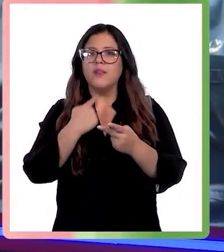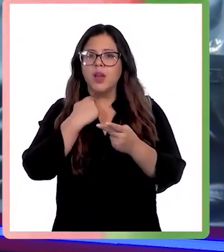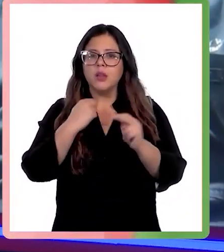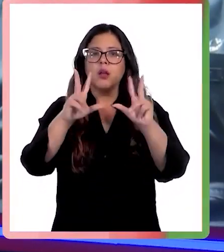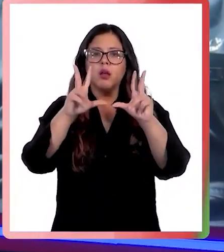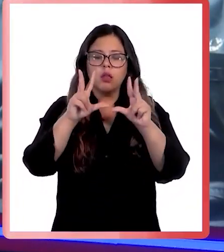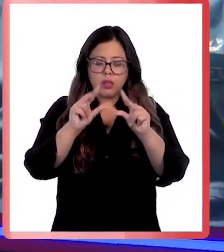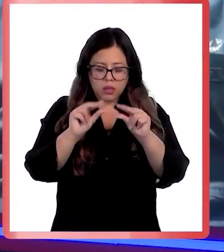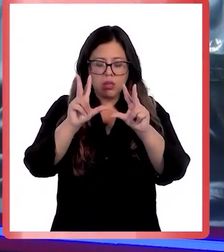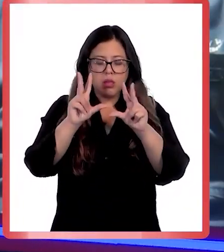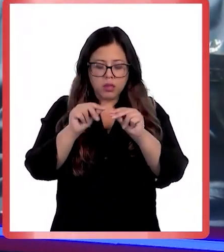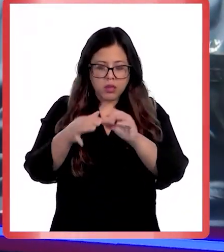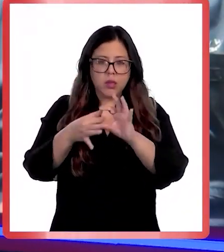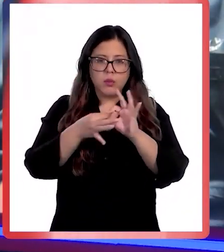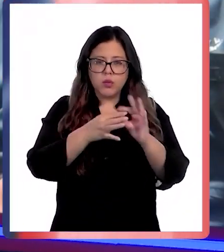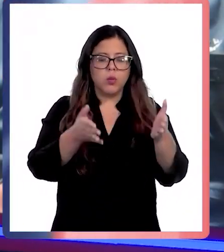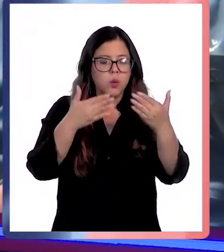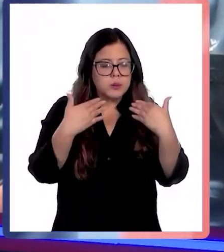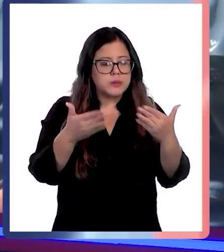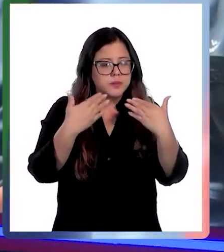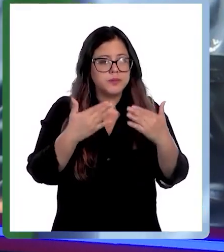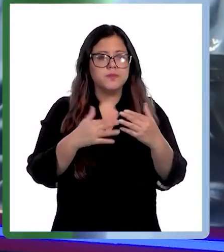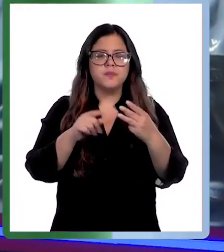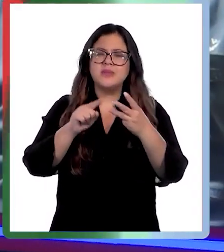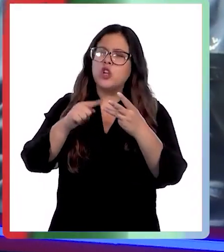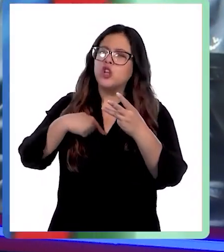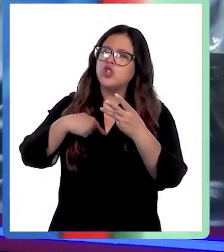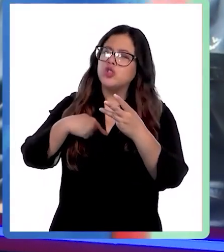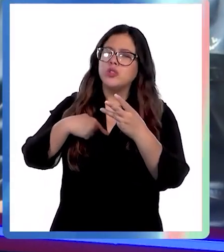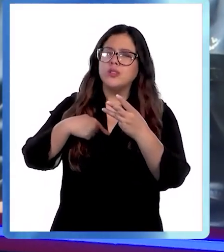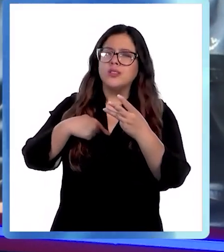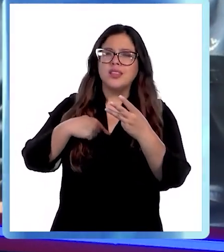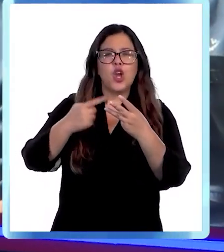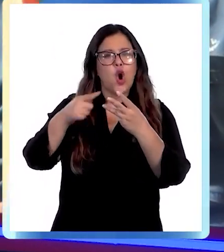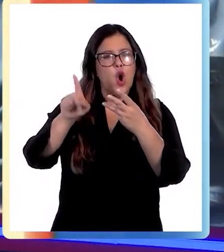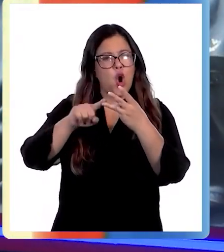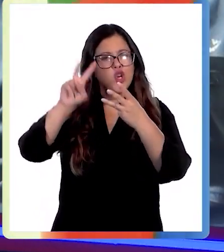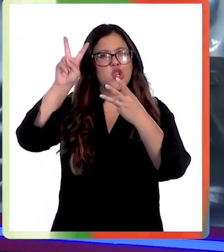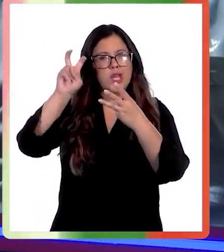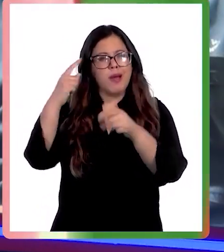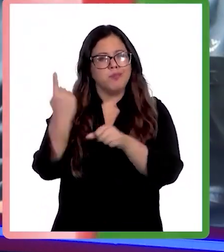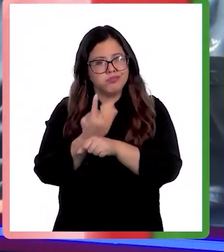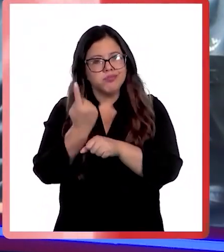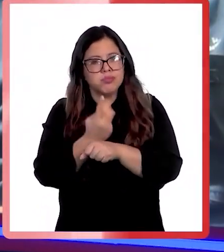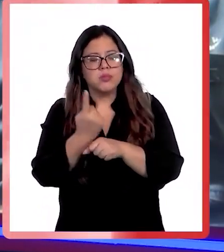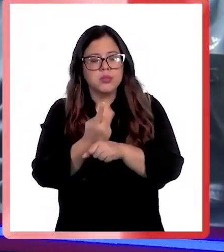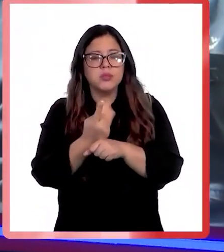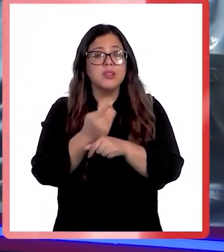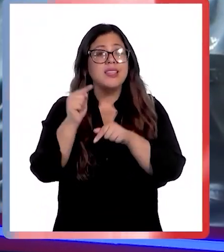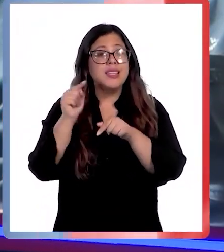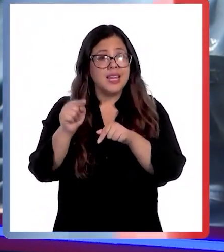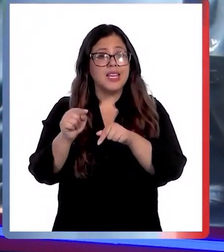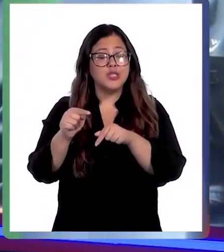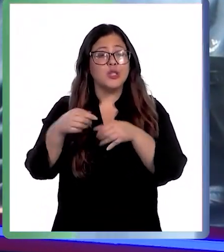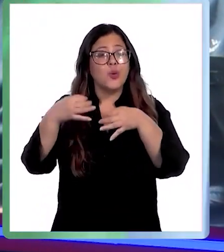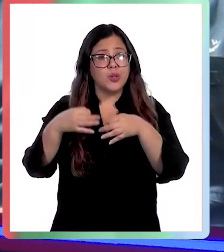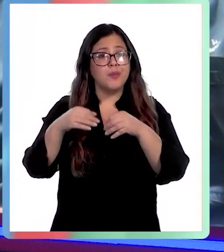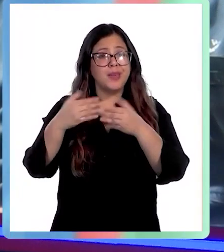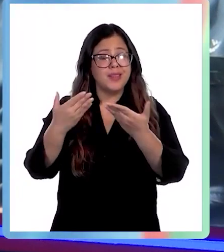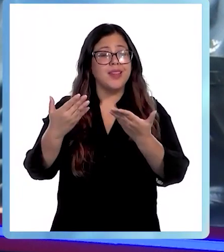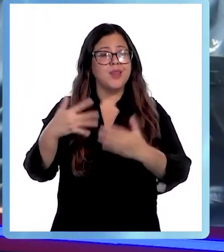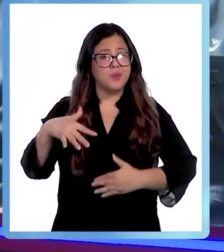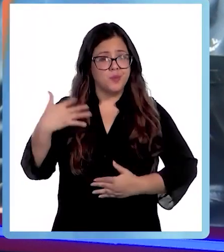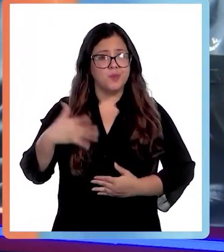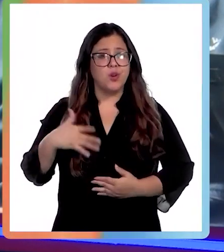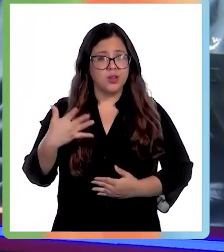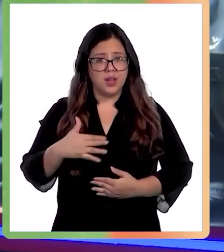visto afectado el sueño por las alzas en la temperatura. Y ahora yo quería proponer otro tema de conversación que sin duda asumo que va dentro del